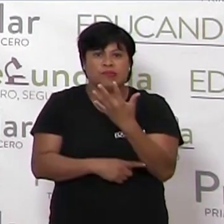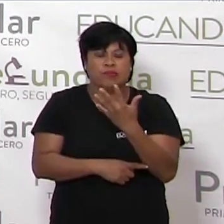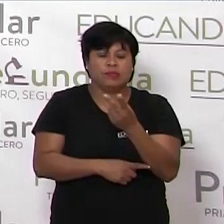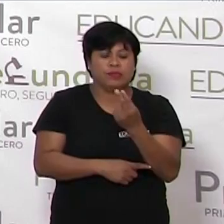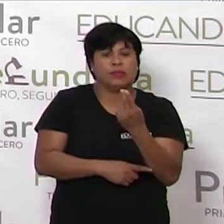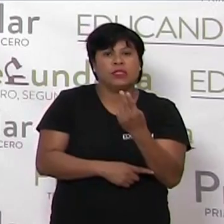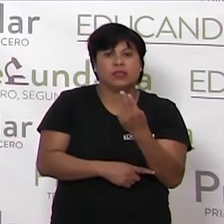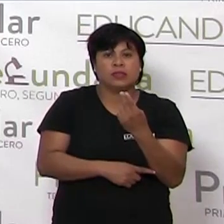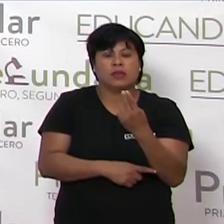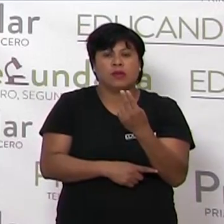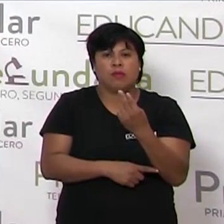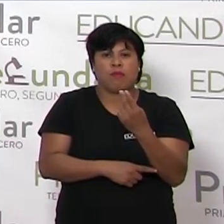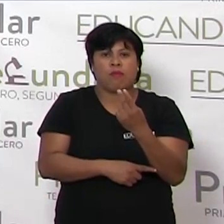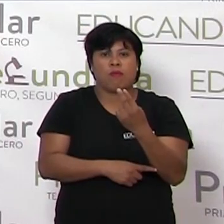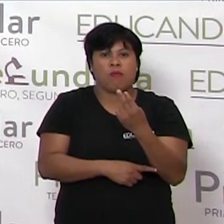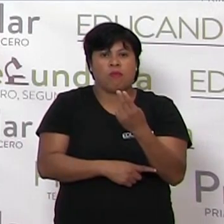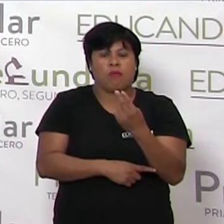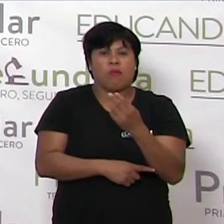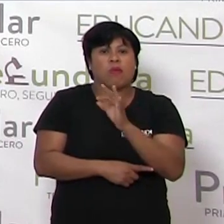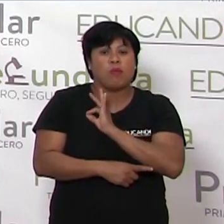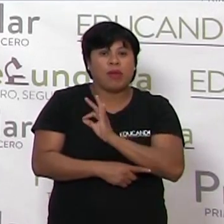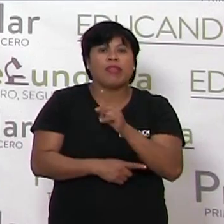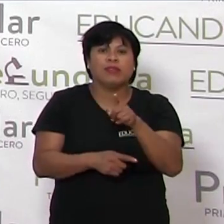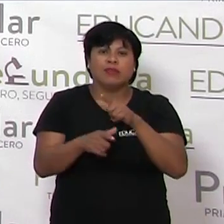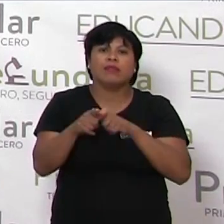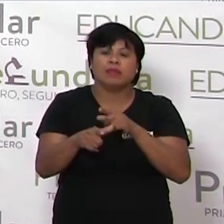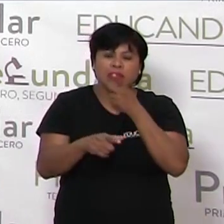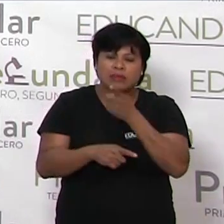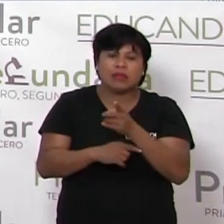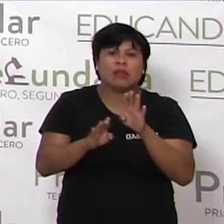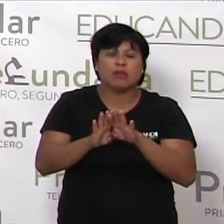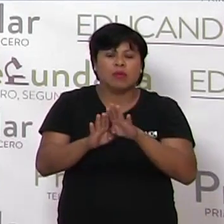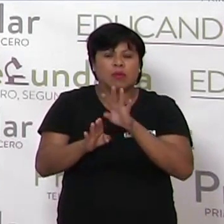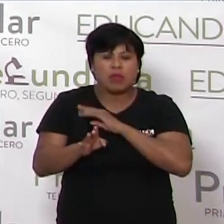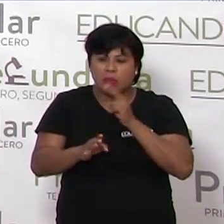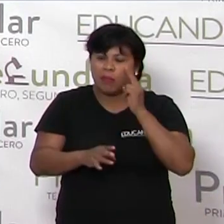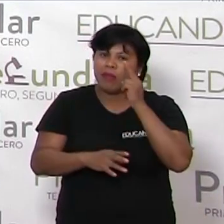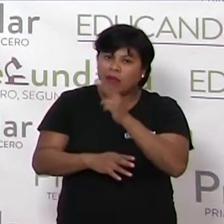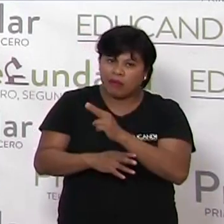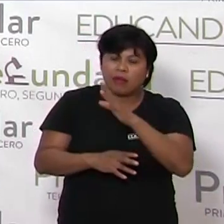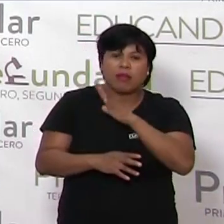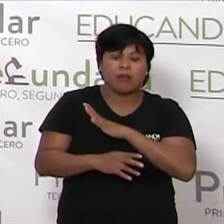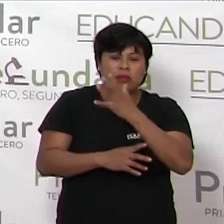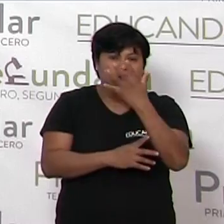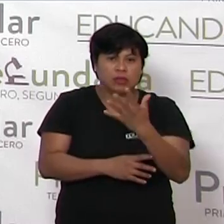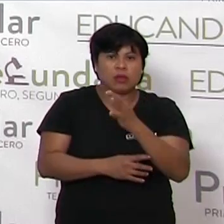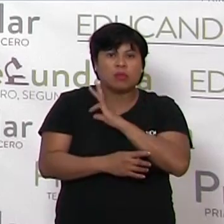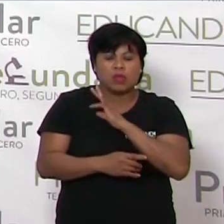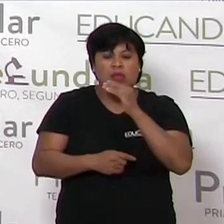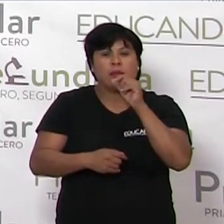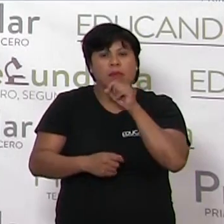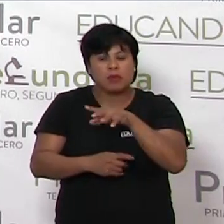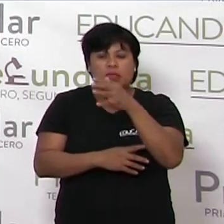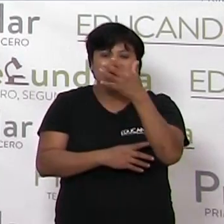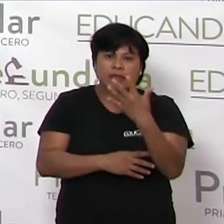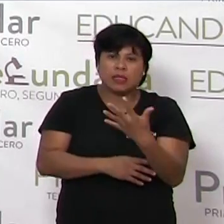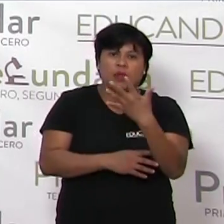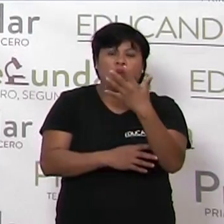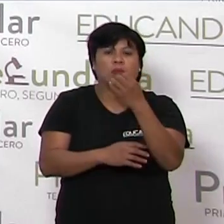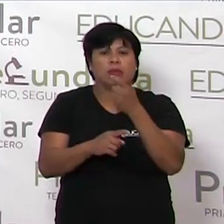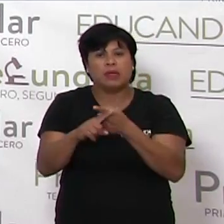5 por 5 son 25. Y puedes darte cuenta, puedes observar, notar que el 5 se va repitiendo,